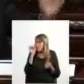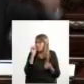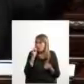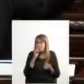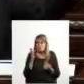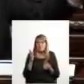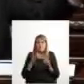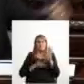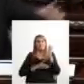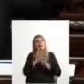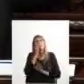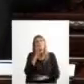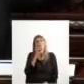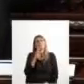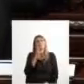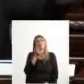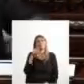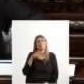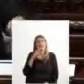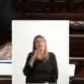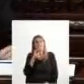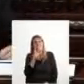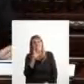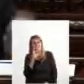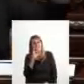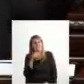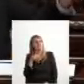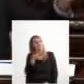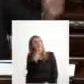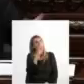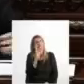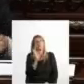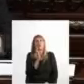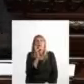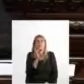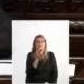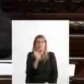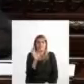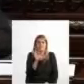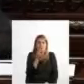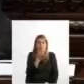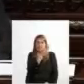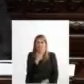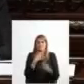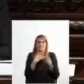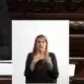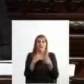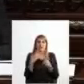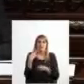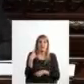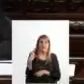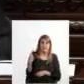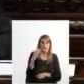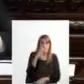Vamos a Francis. Esta es la revolución de la izquierda. A Francis. A gastarnos con los directivos de